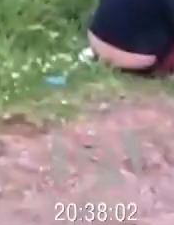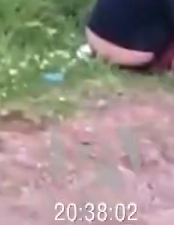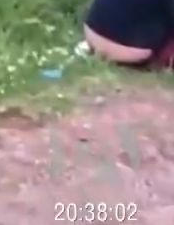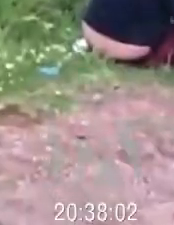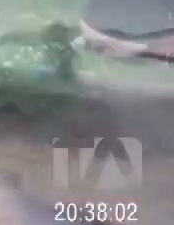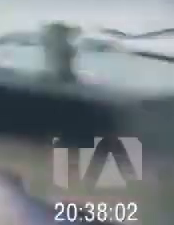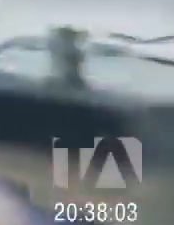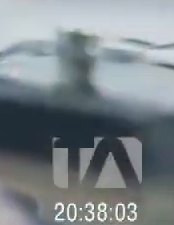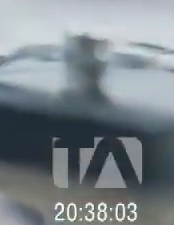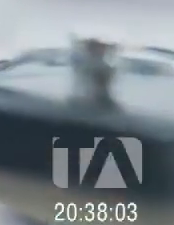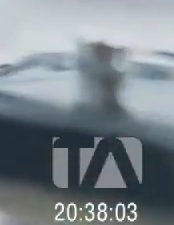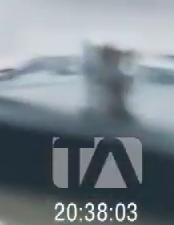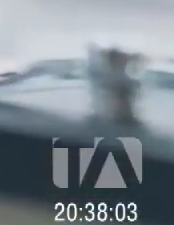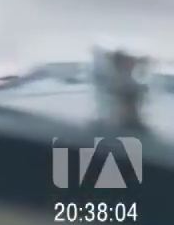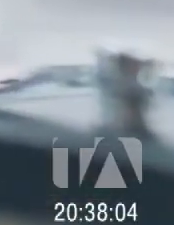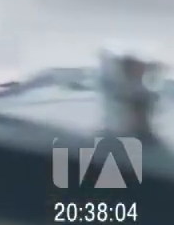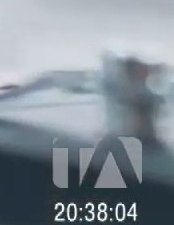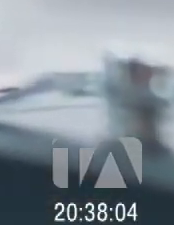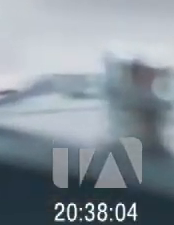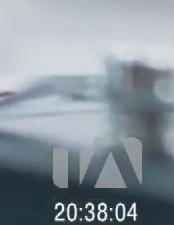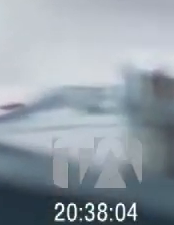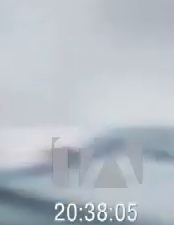horas.